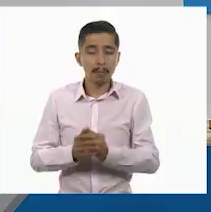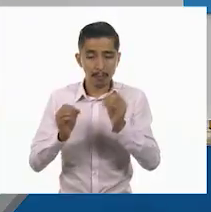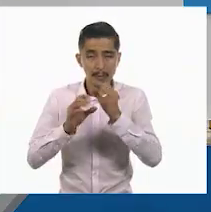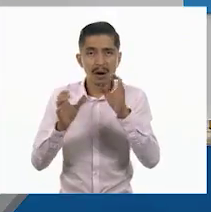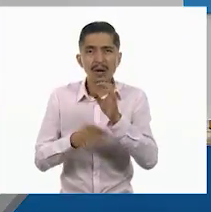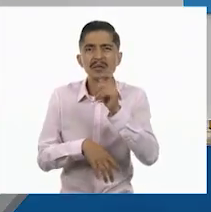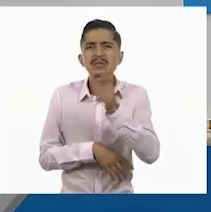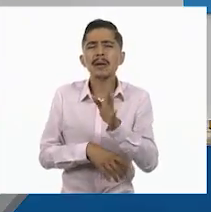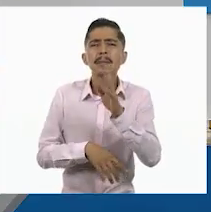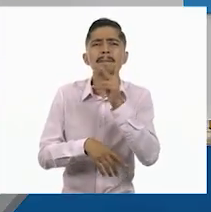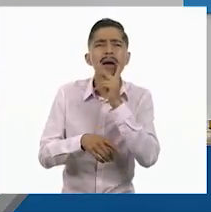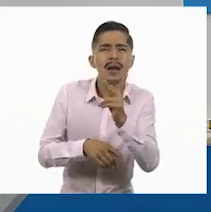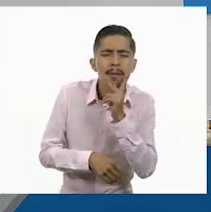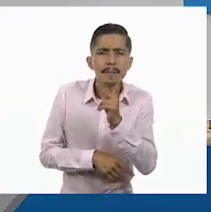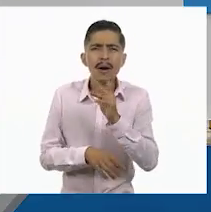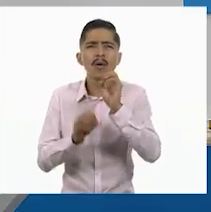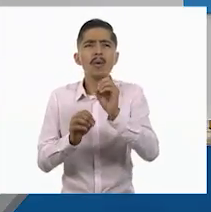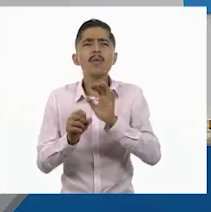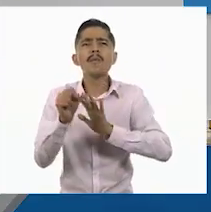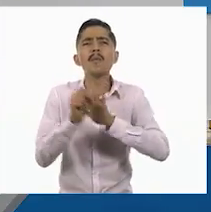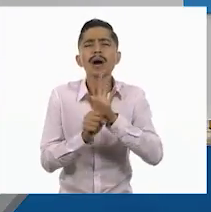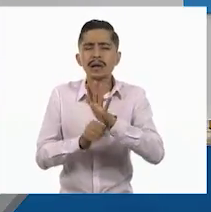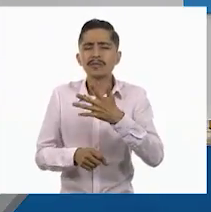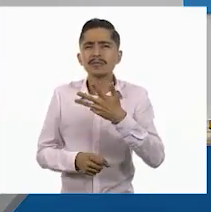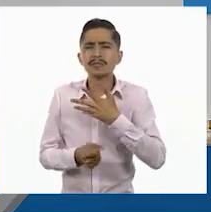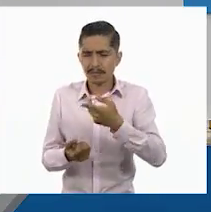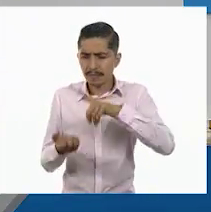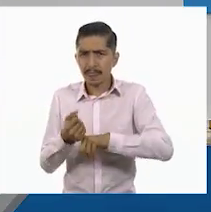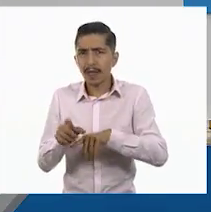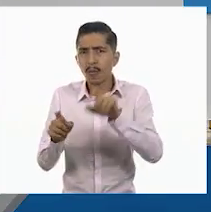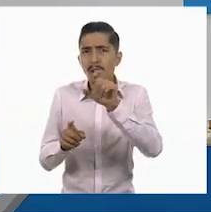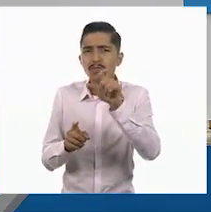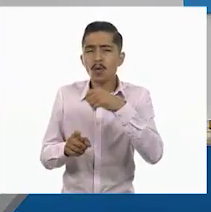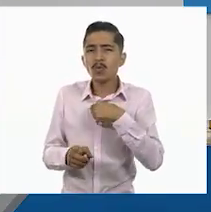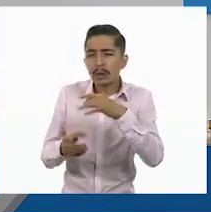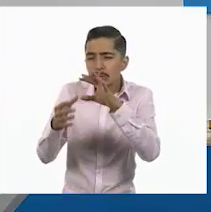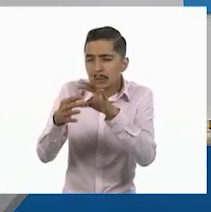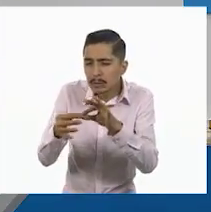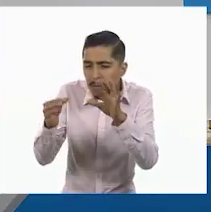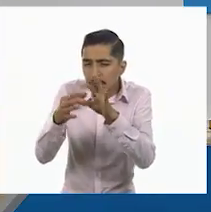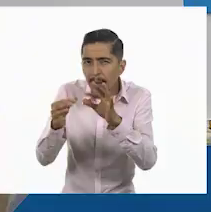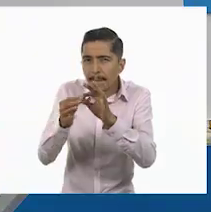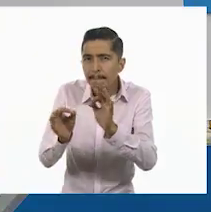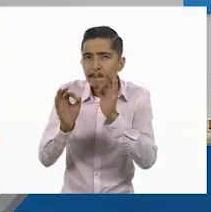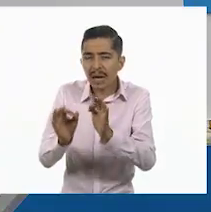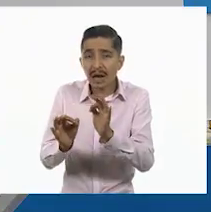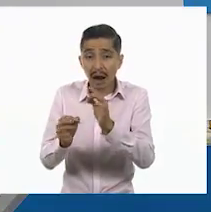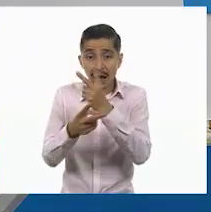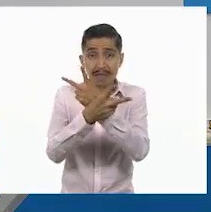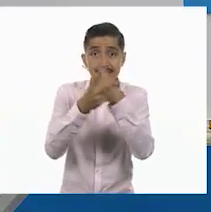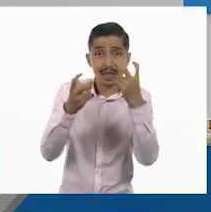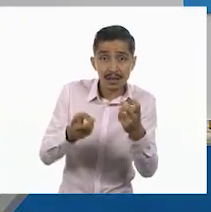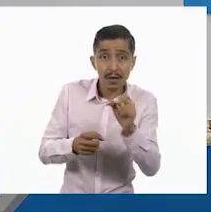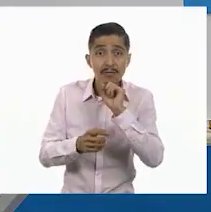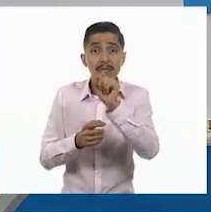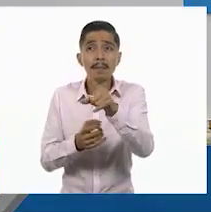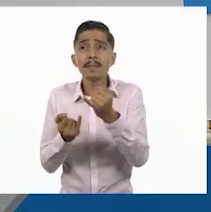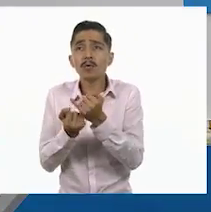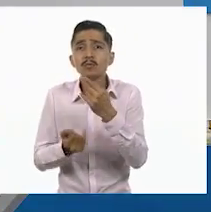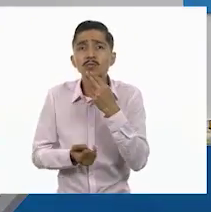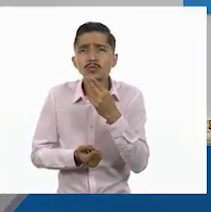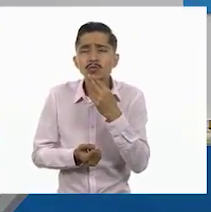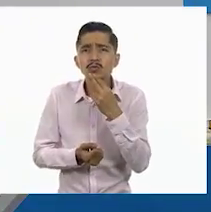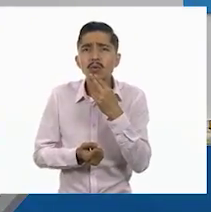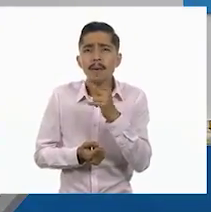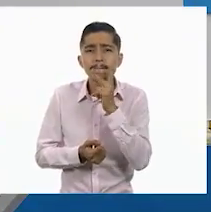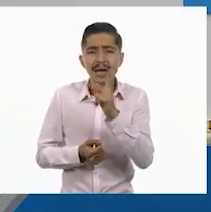o qué herramientas tenemos cuando vamos a describir? ¿Qué usamos? Adjetivos y también utilizamos